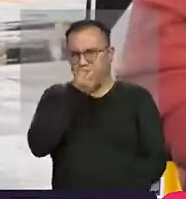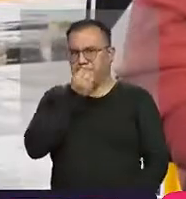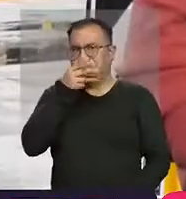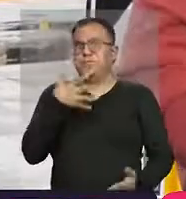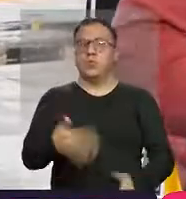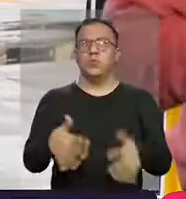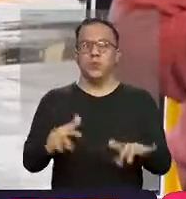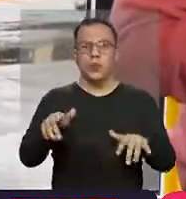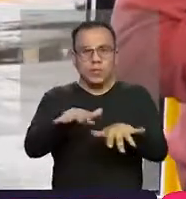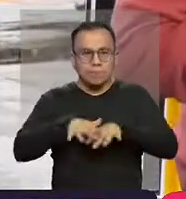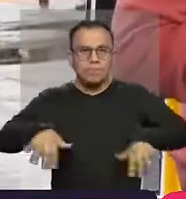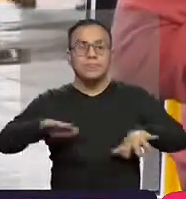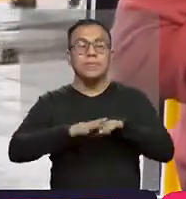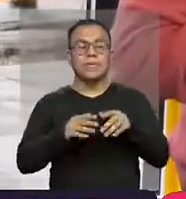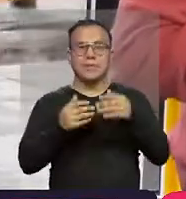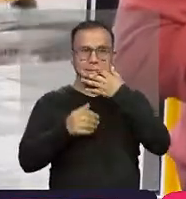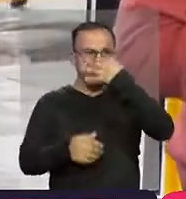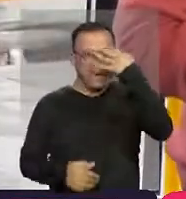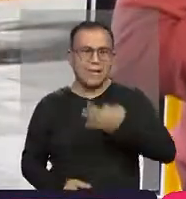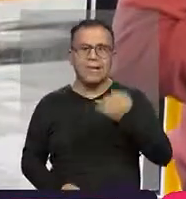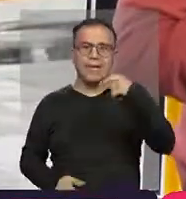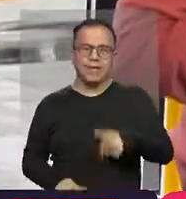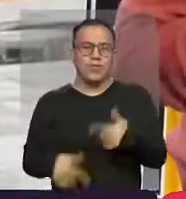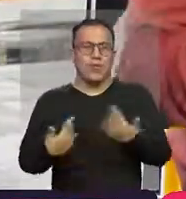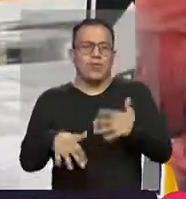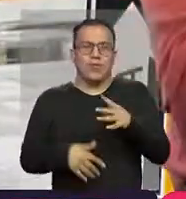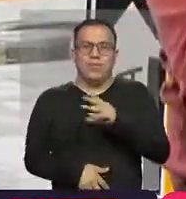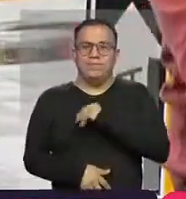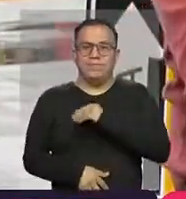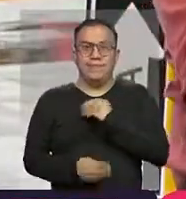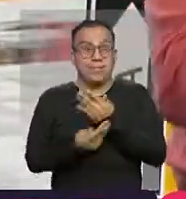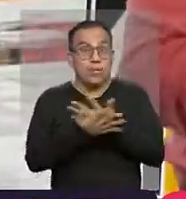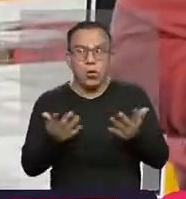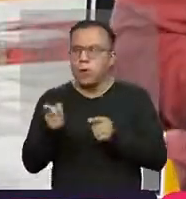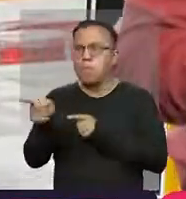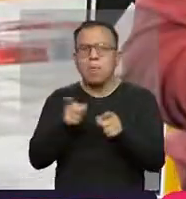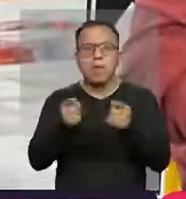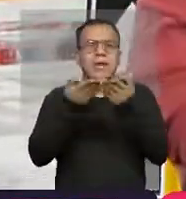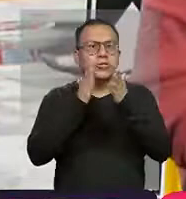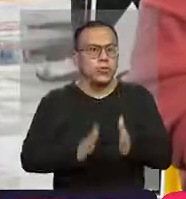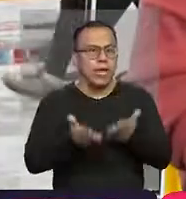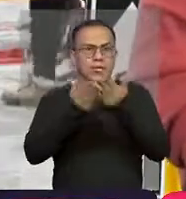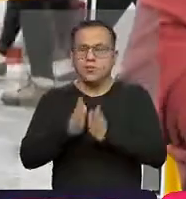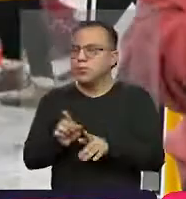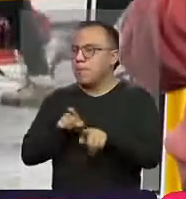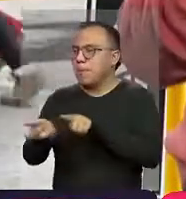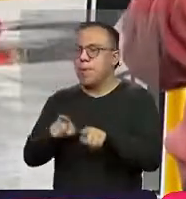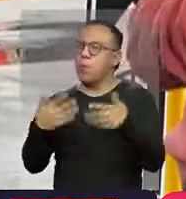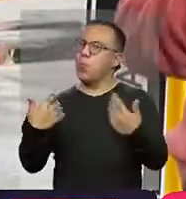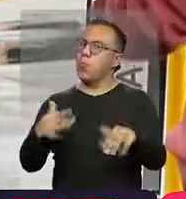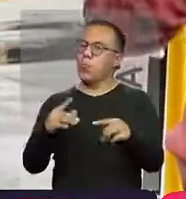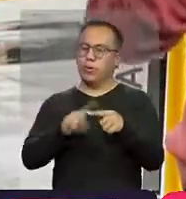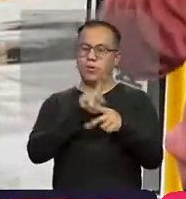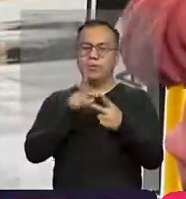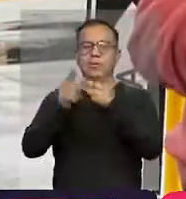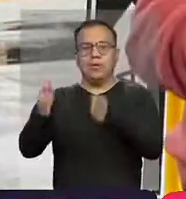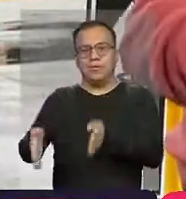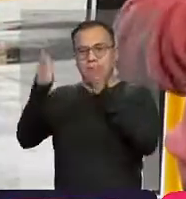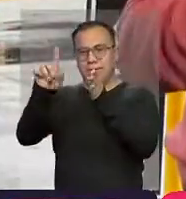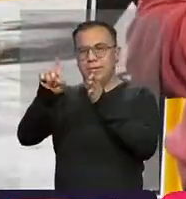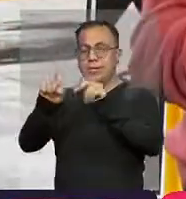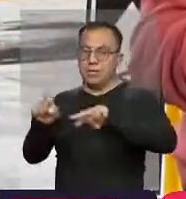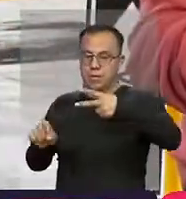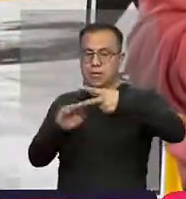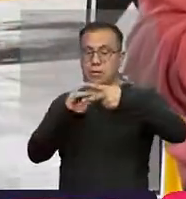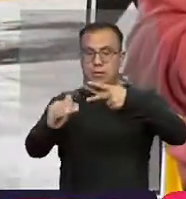feria. Estoy absolutamente extasiado con esto de ver tanto estudiante. Eso me tiene muy emocionado. Pabellón 6, piso